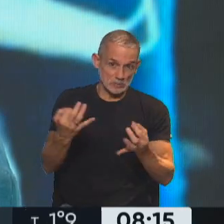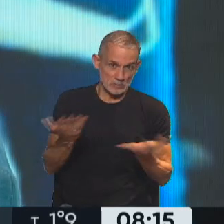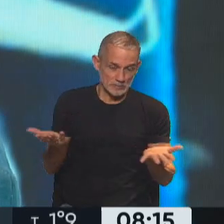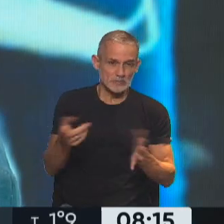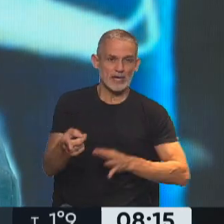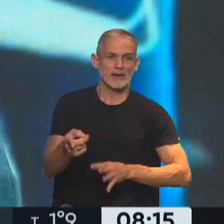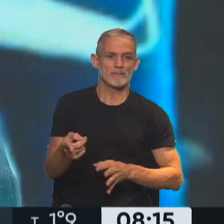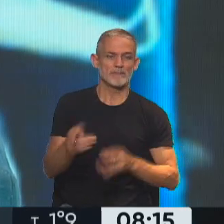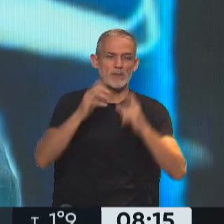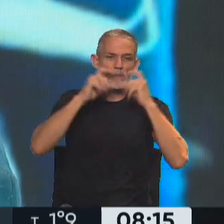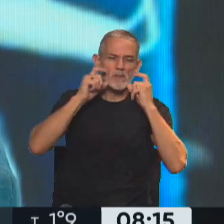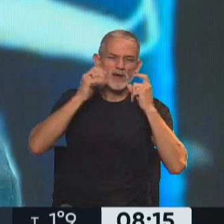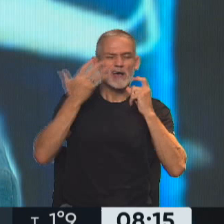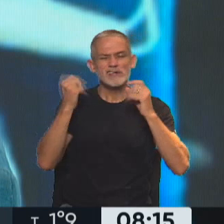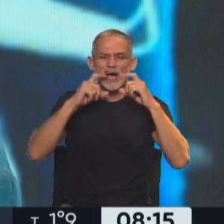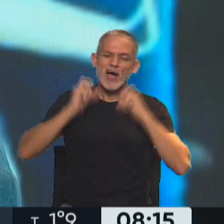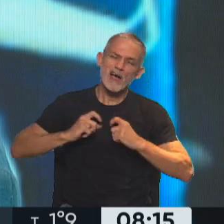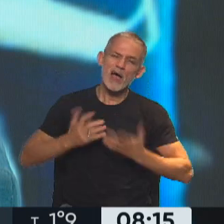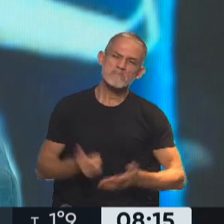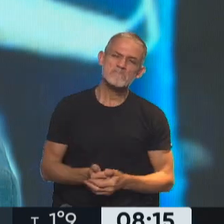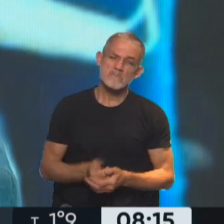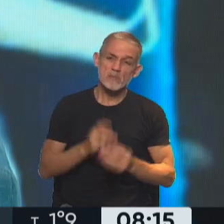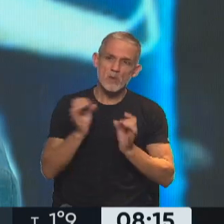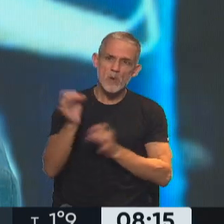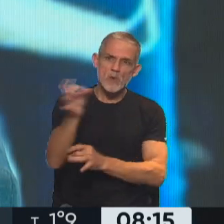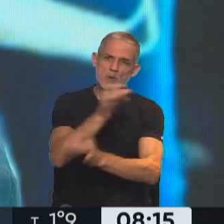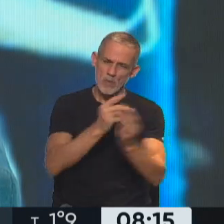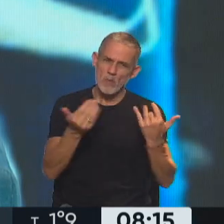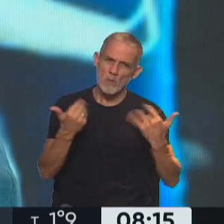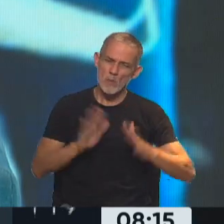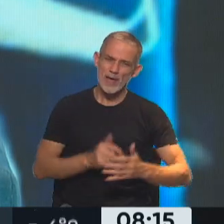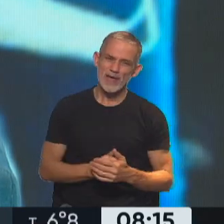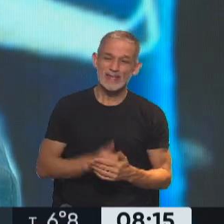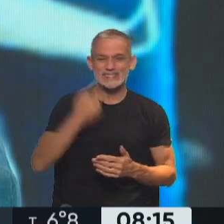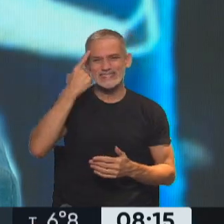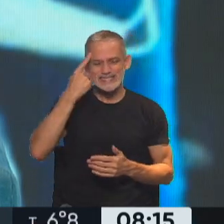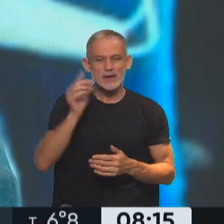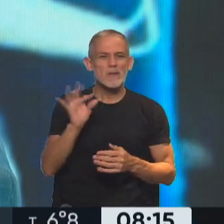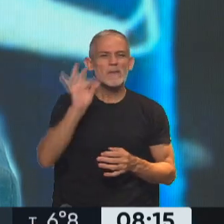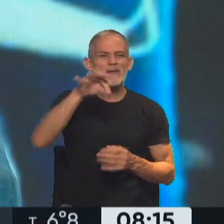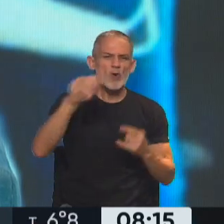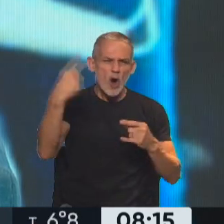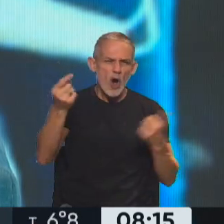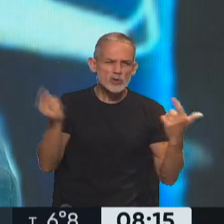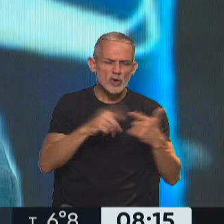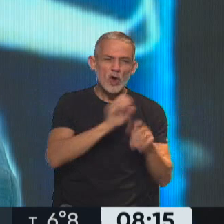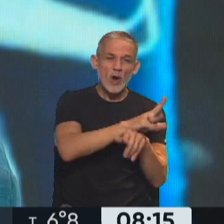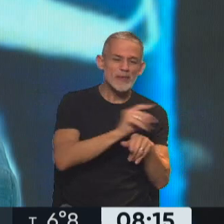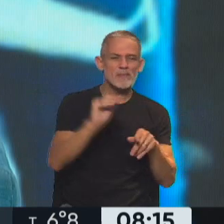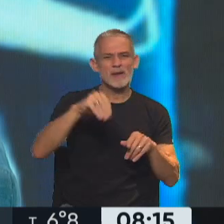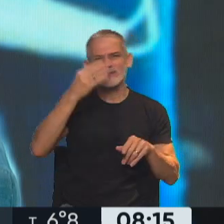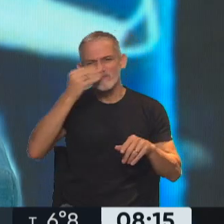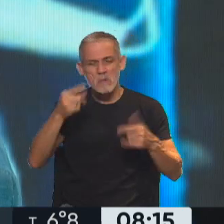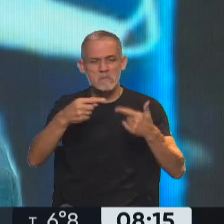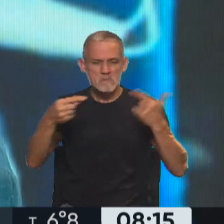razonable, pero digo, justamente teniendo en cuenta esto y teniendo en cuenta que circulan también otros virus y demás, creo que lo más